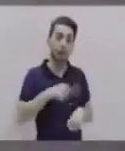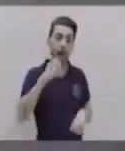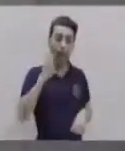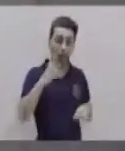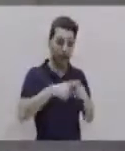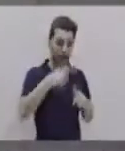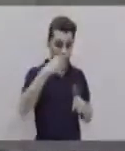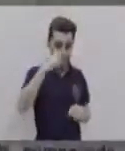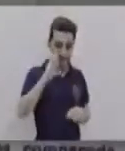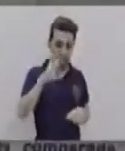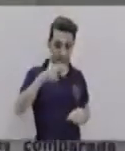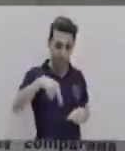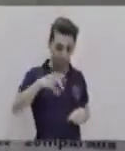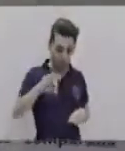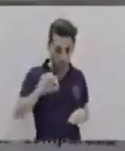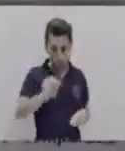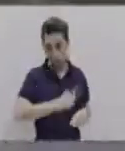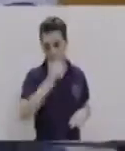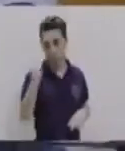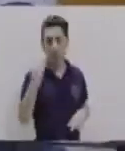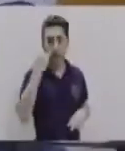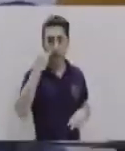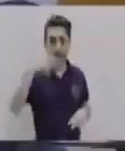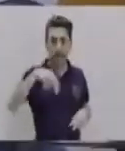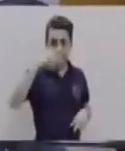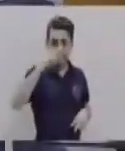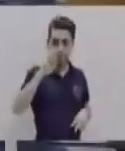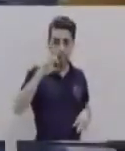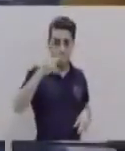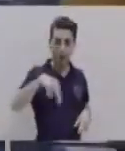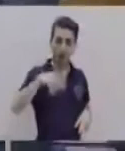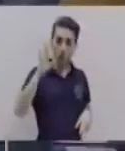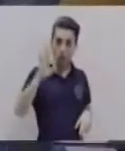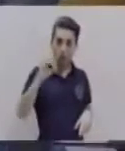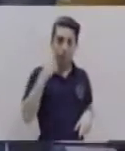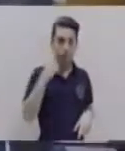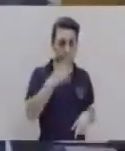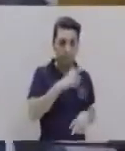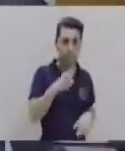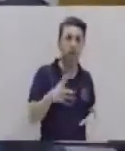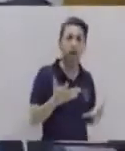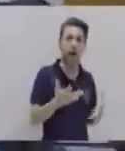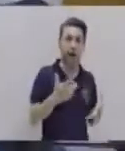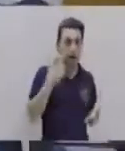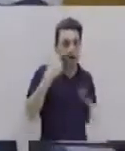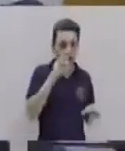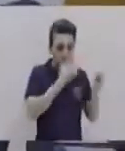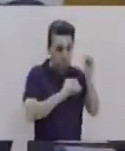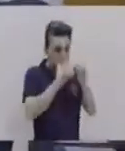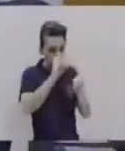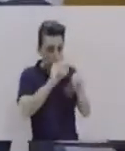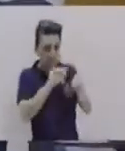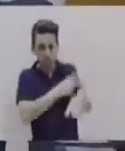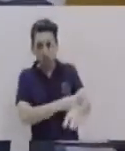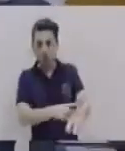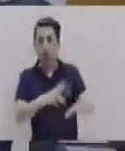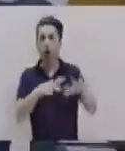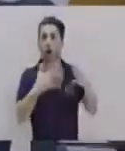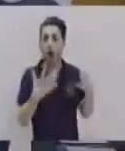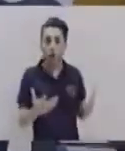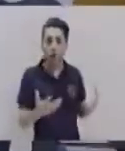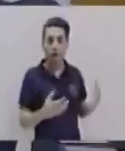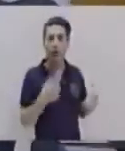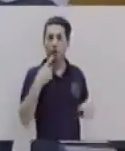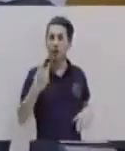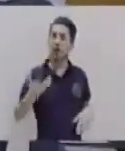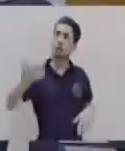qué el tiempo externo e interno? El externo lo podemos ver en el siglo en el que se ubica la historia. Esta historia